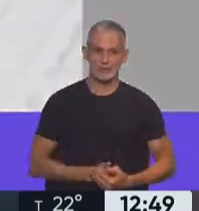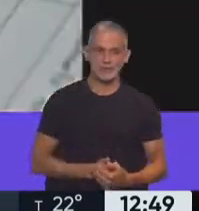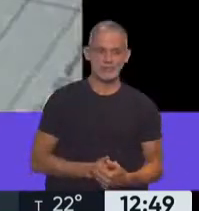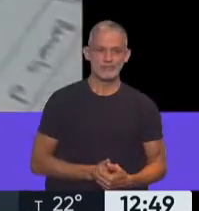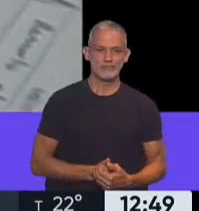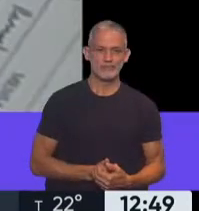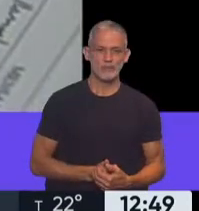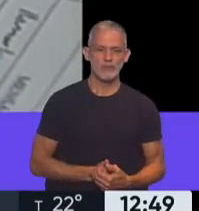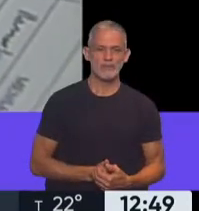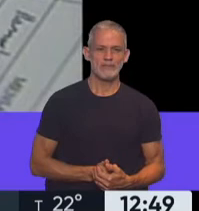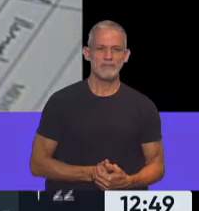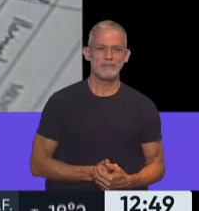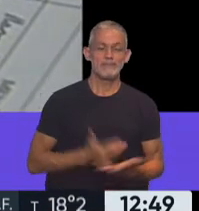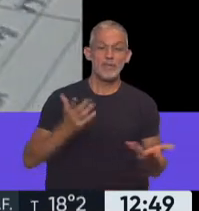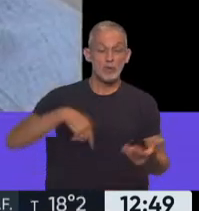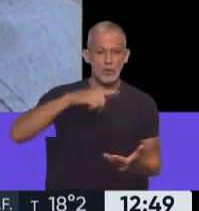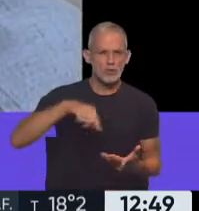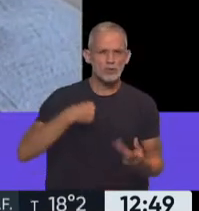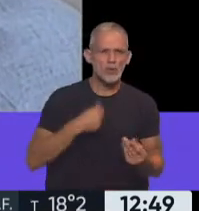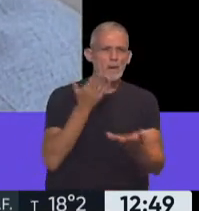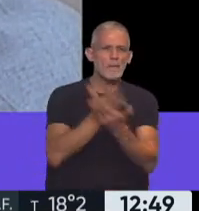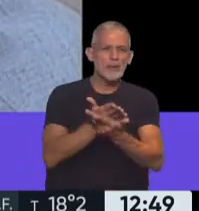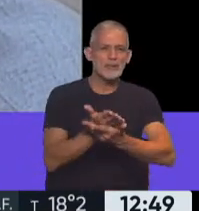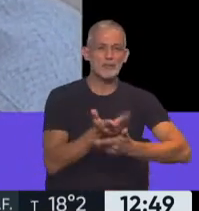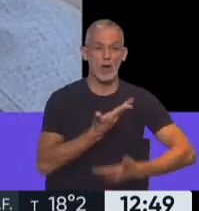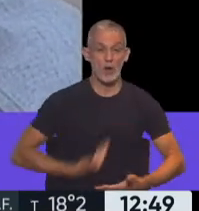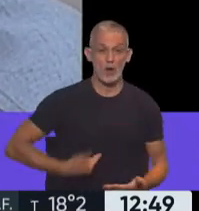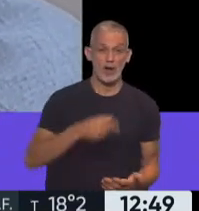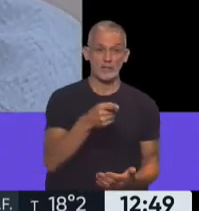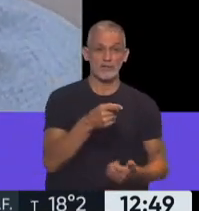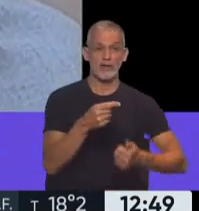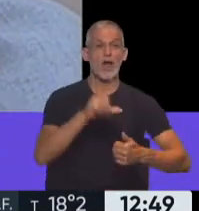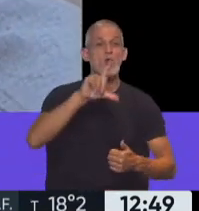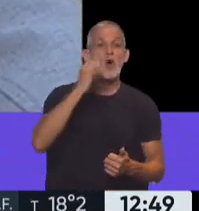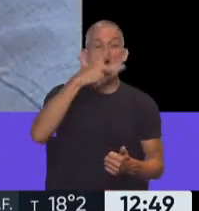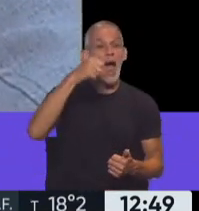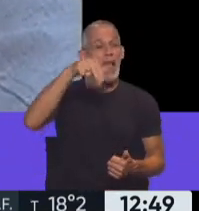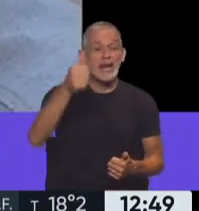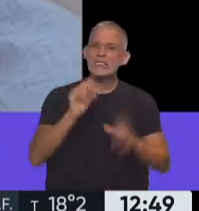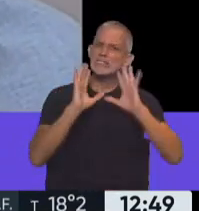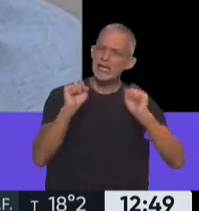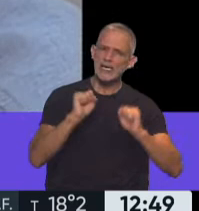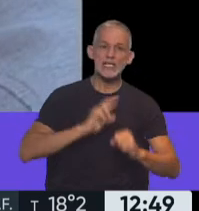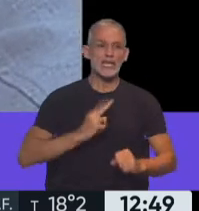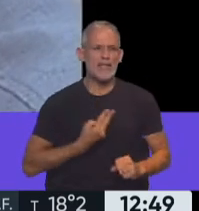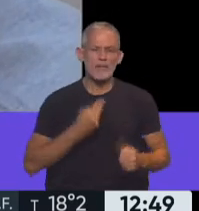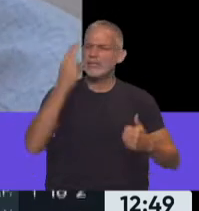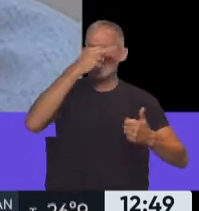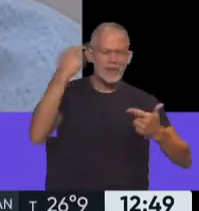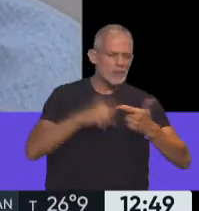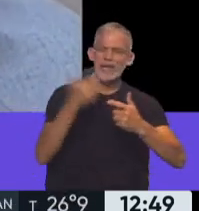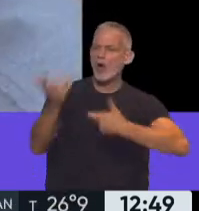estar nosotros lo que le estamos exigiendo al gobierno si esto lo gana secretaria una a través de enfermera una travesti